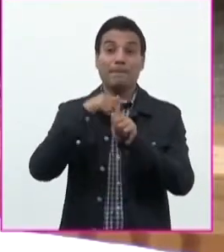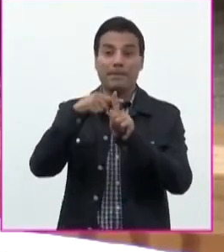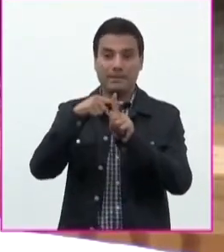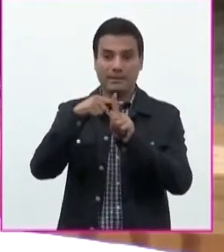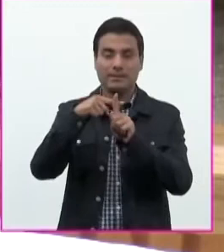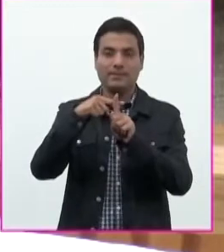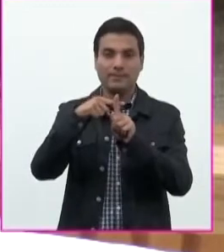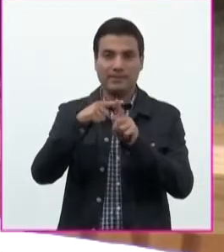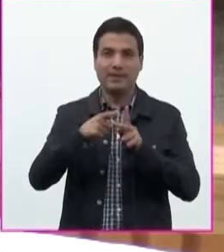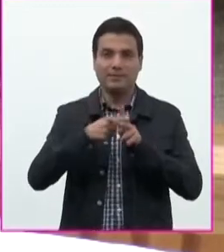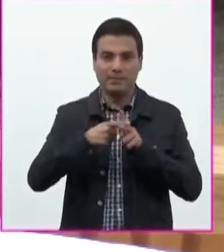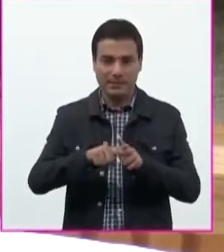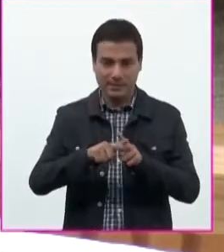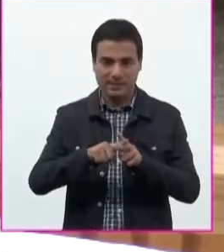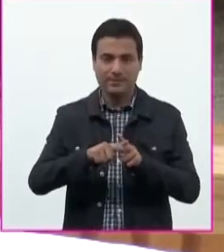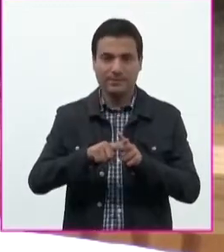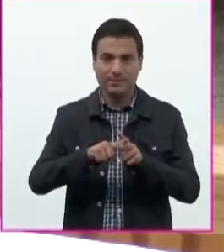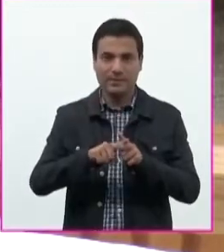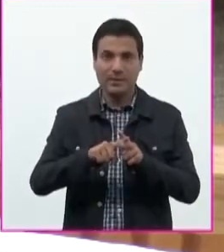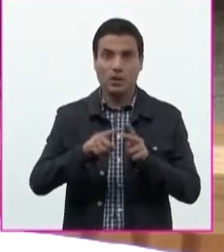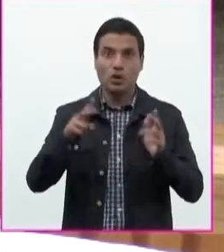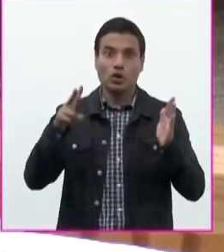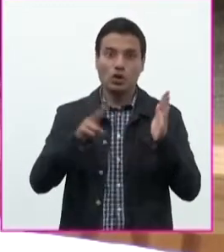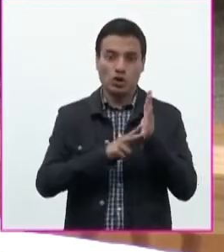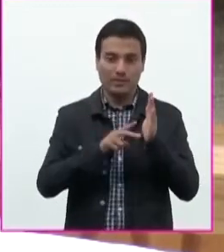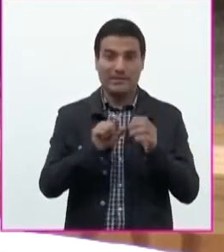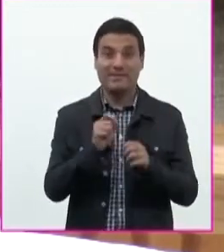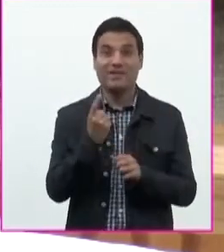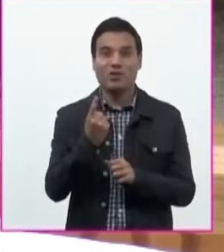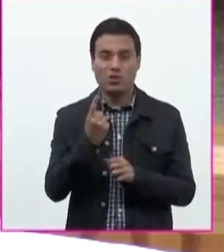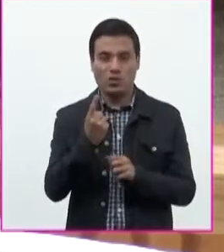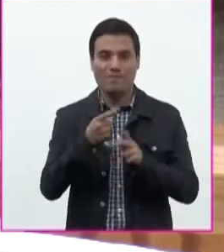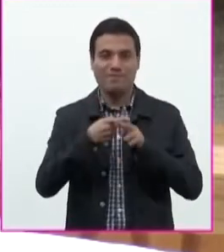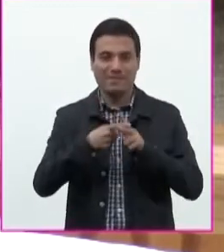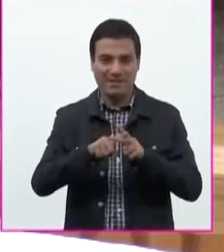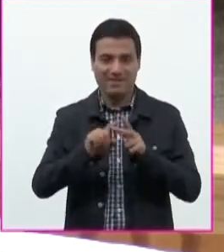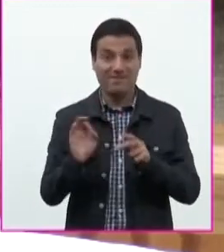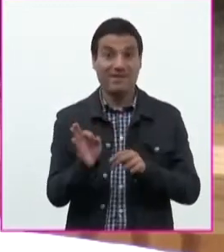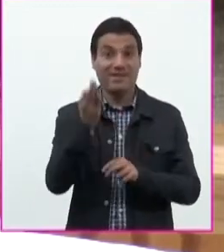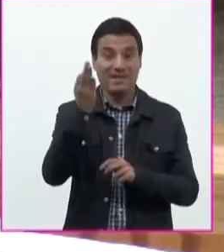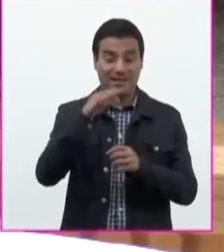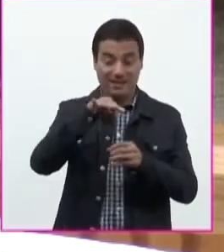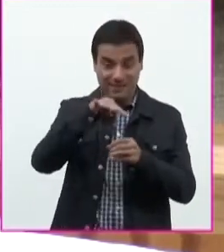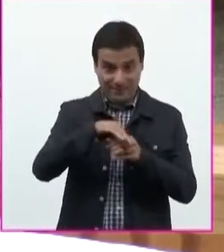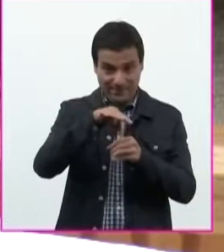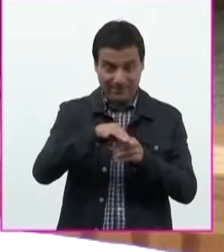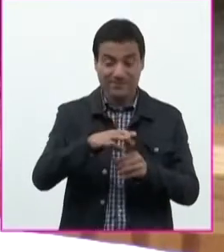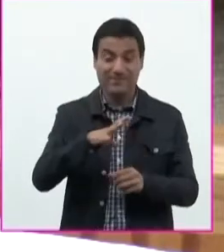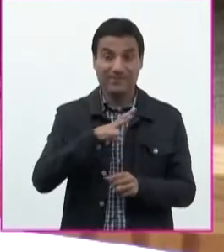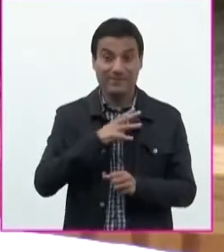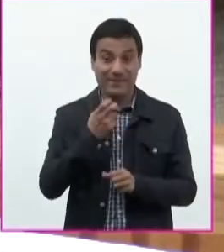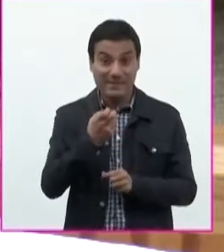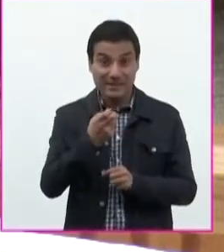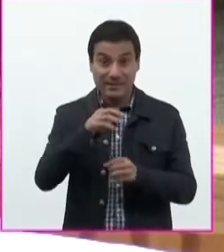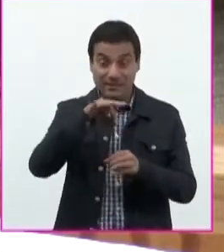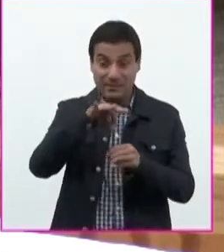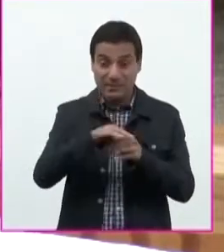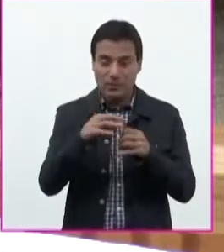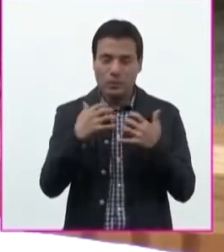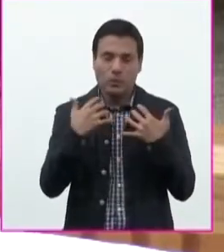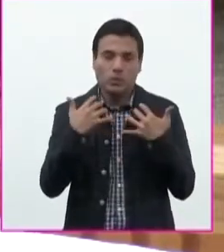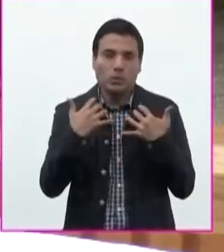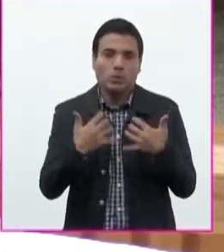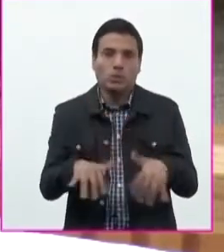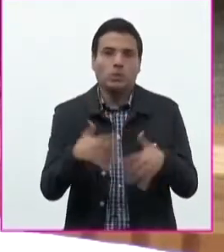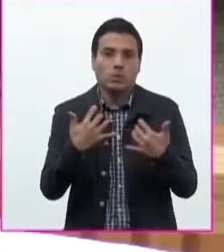federal 2021 será una elección tan compleja o